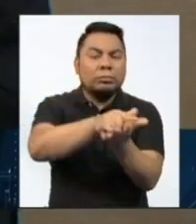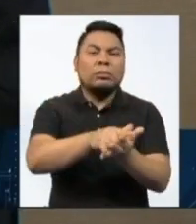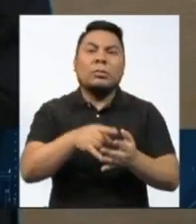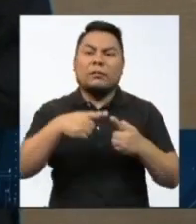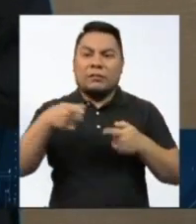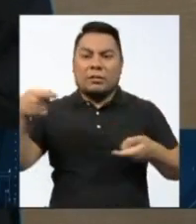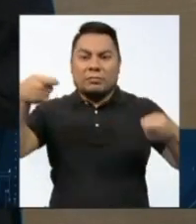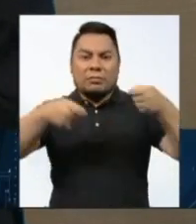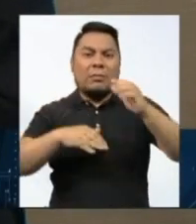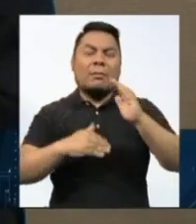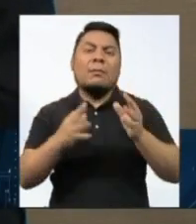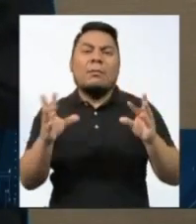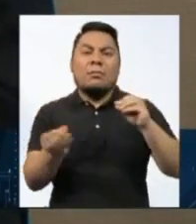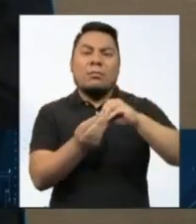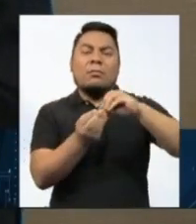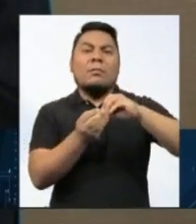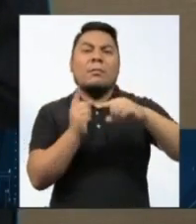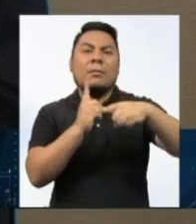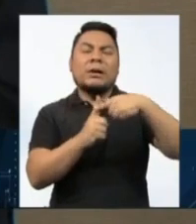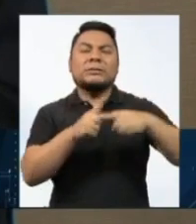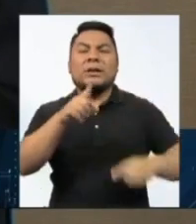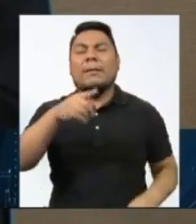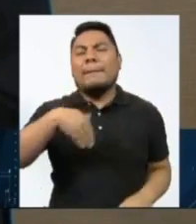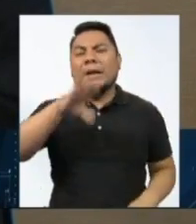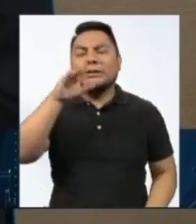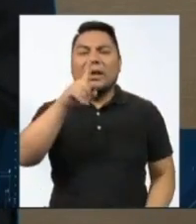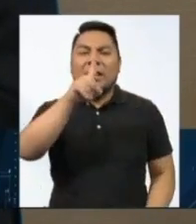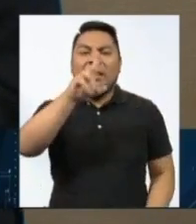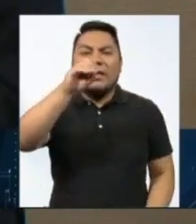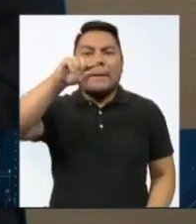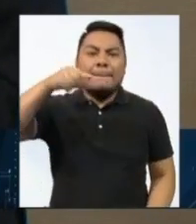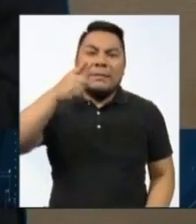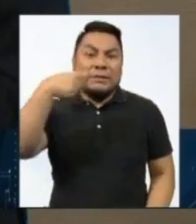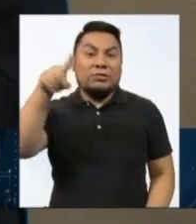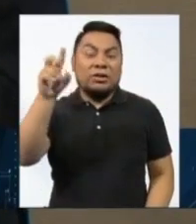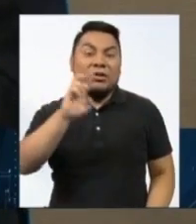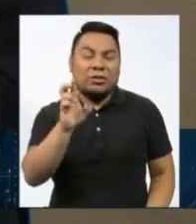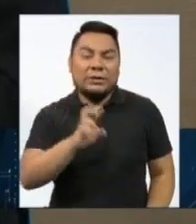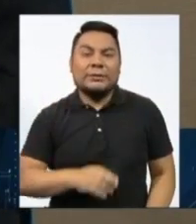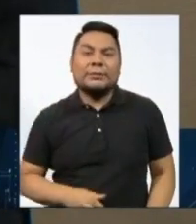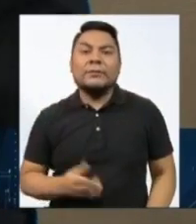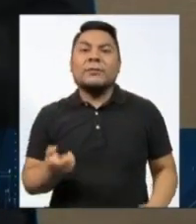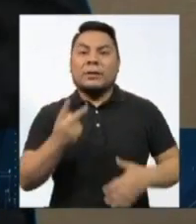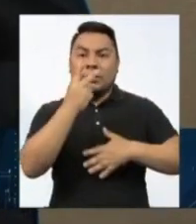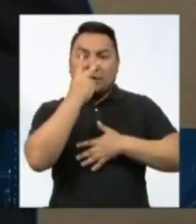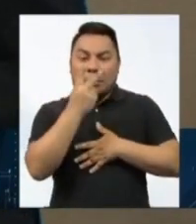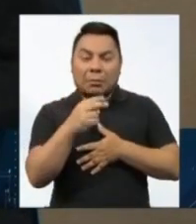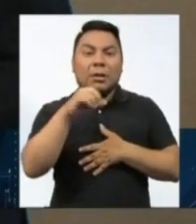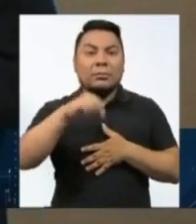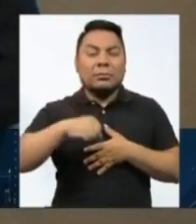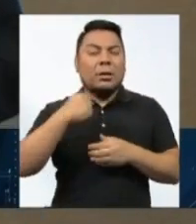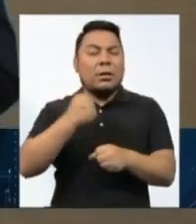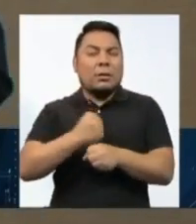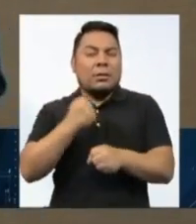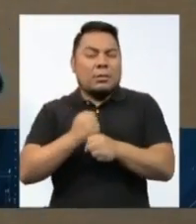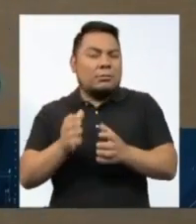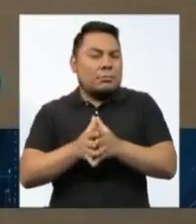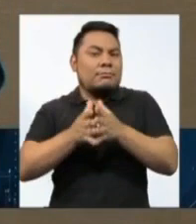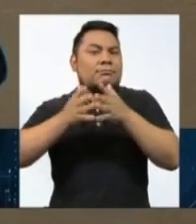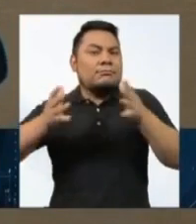más de 10.000 millones de dólares, si vemos que hemos hecho un gran esfuerzo